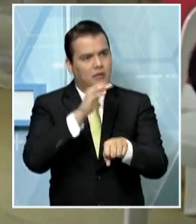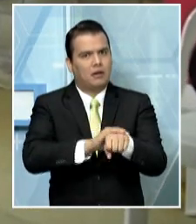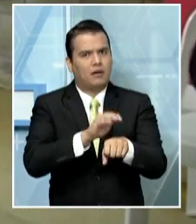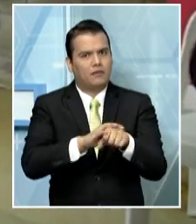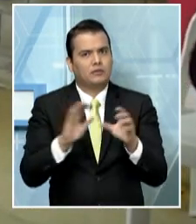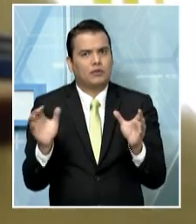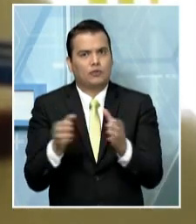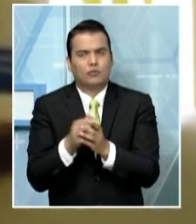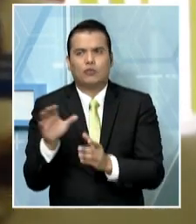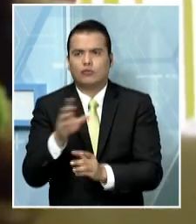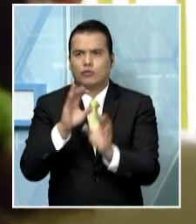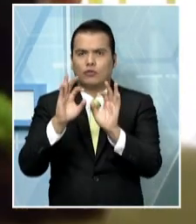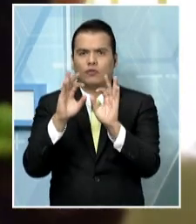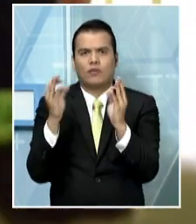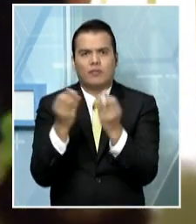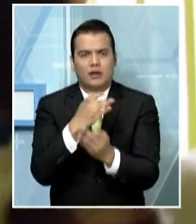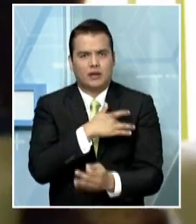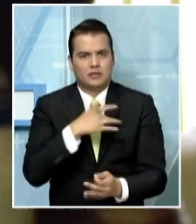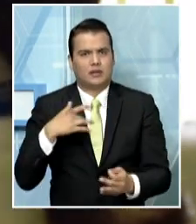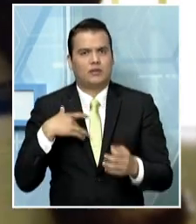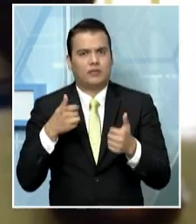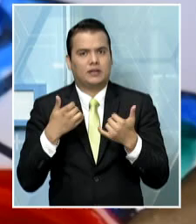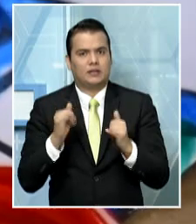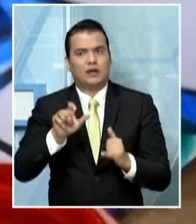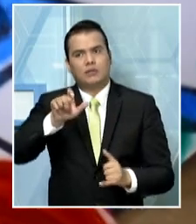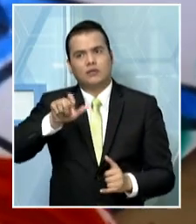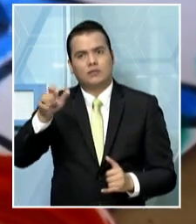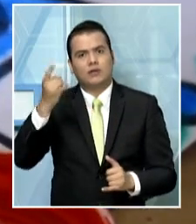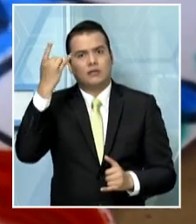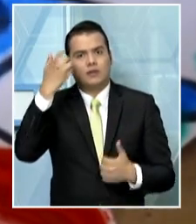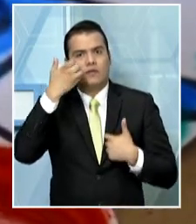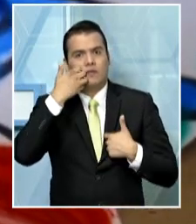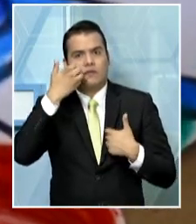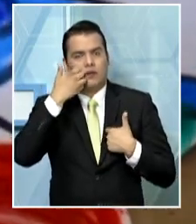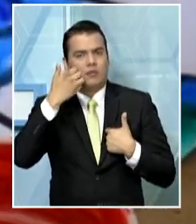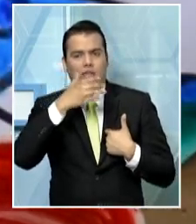el buen estado de todo el grupo familiar y además que no viven con personas con comorbilidades.